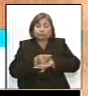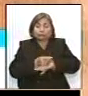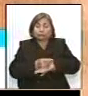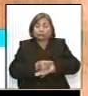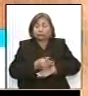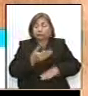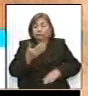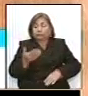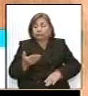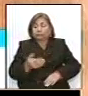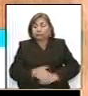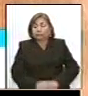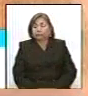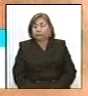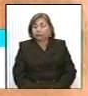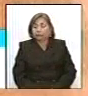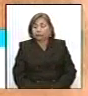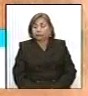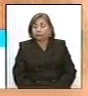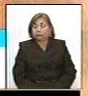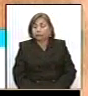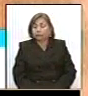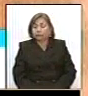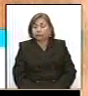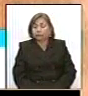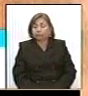del programa periodístico Panorama.